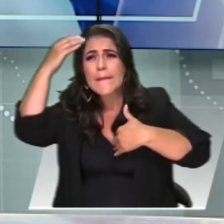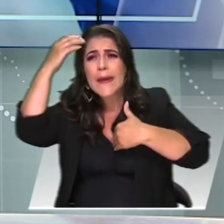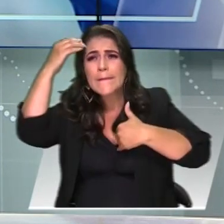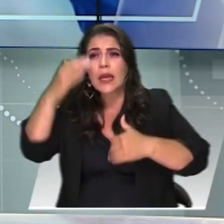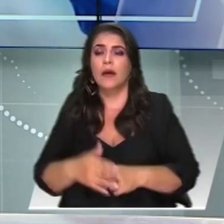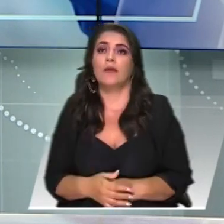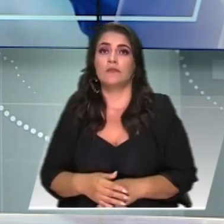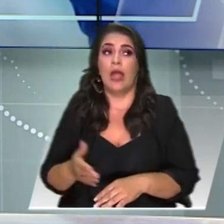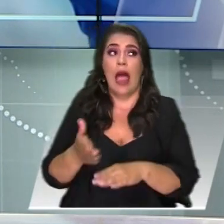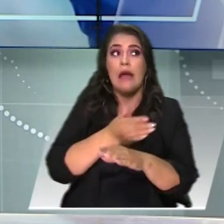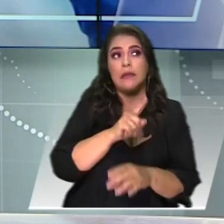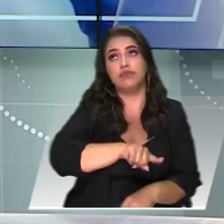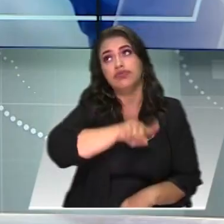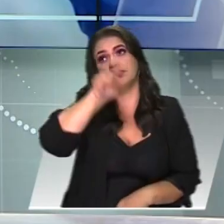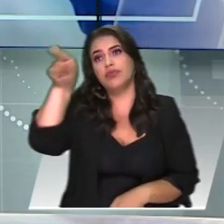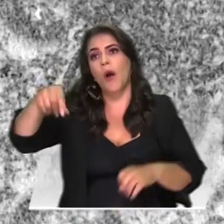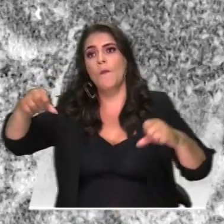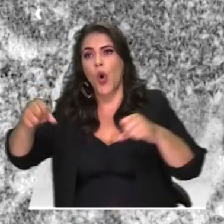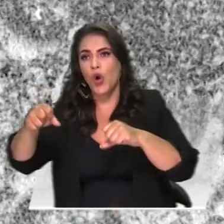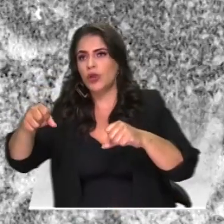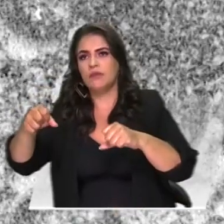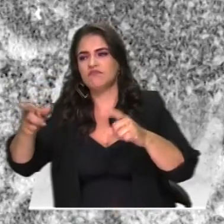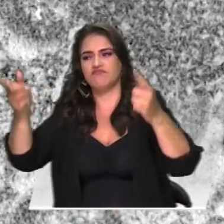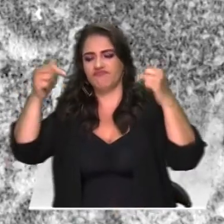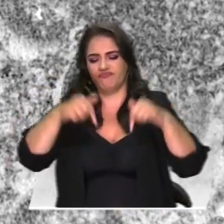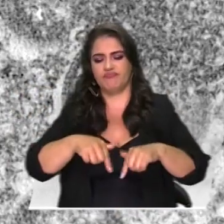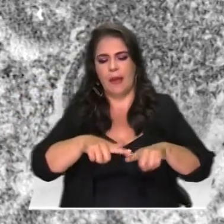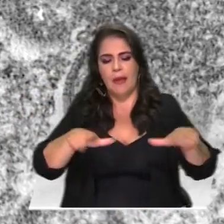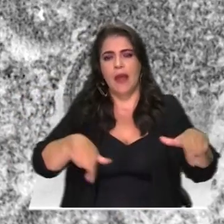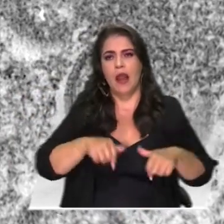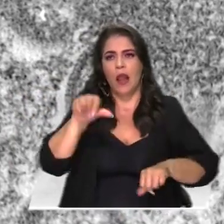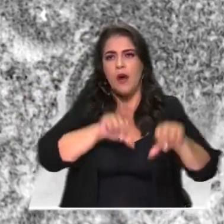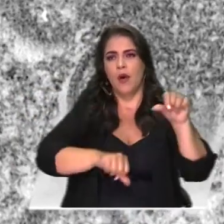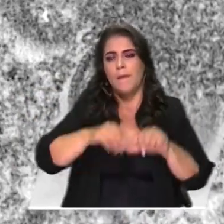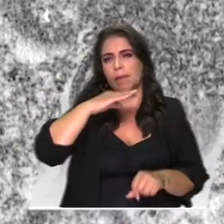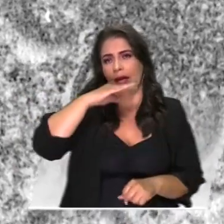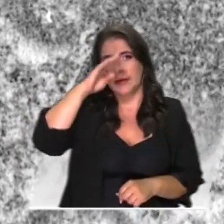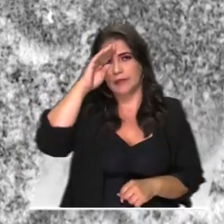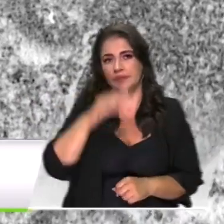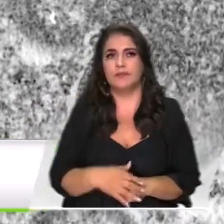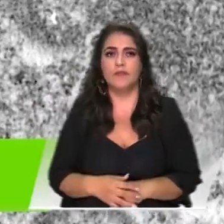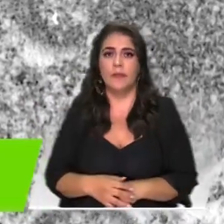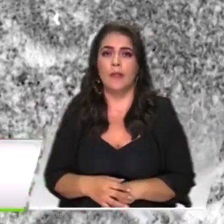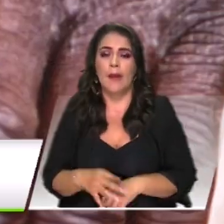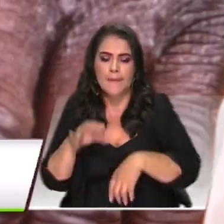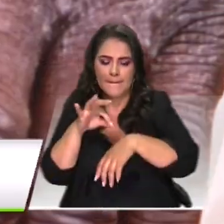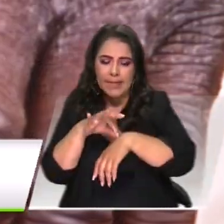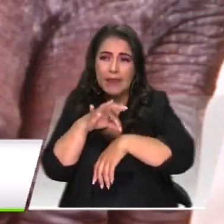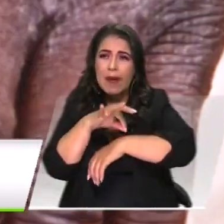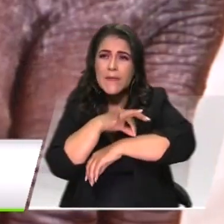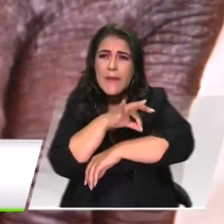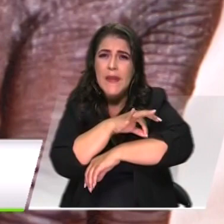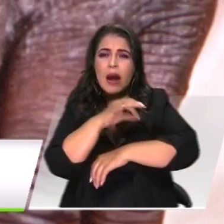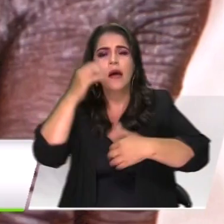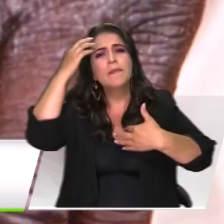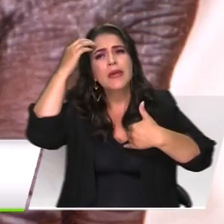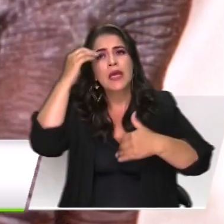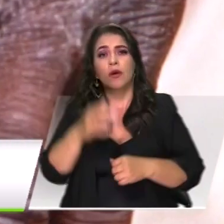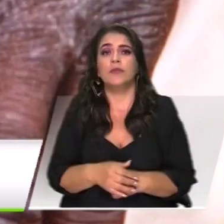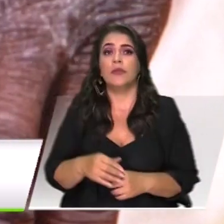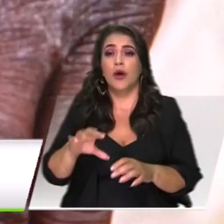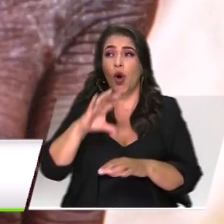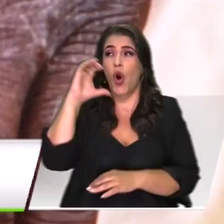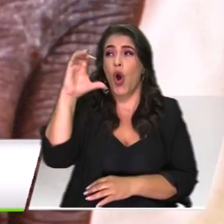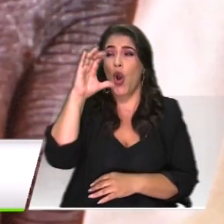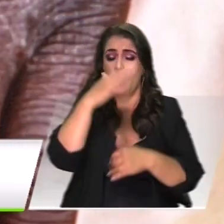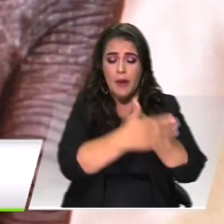llevarlas hasta la capital del país la viruela cívica es una enfermedad causada por un virus que ha contagiado 84 personas en